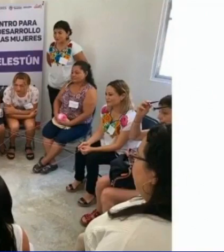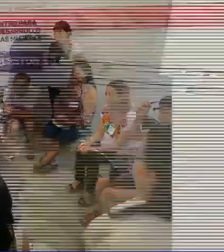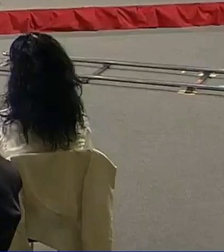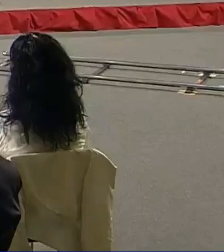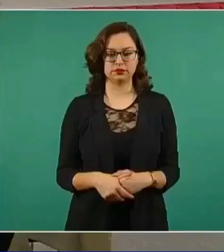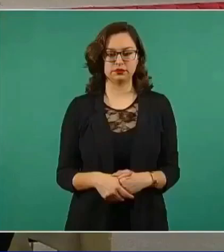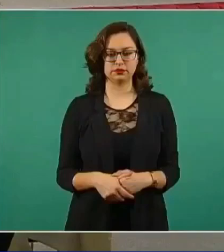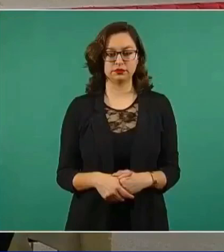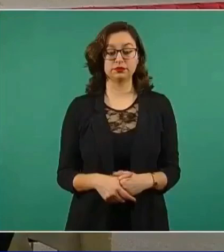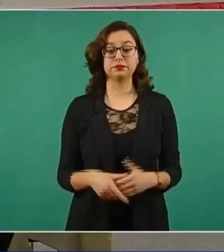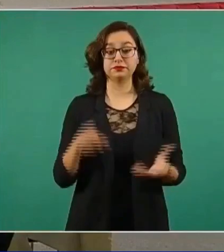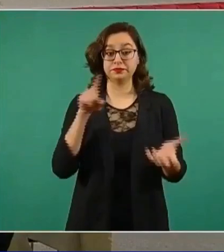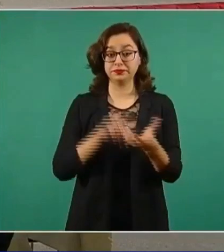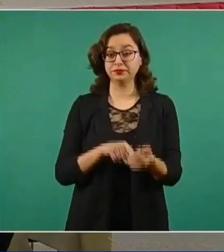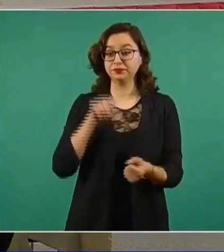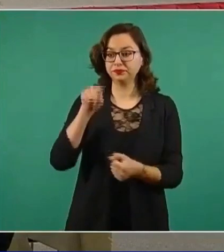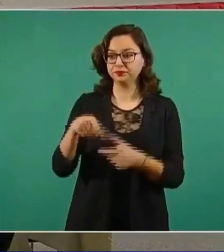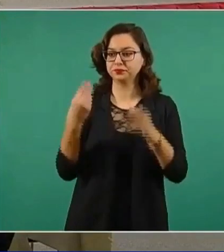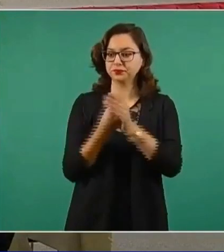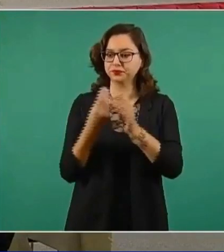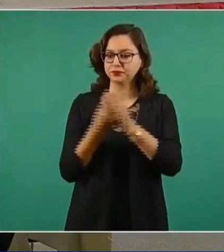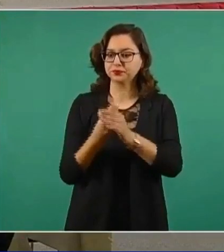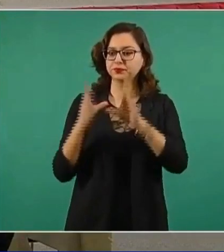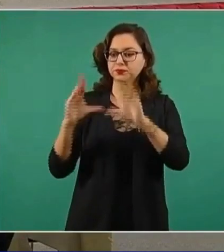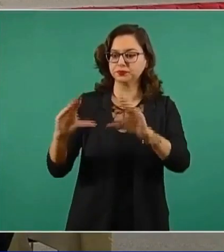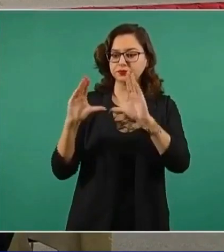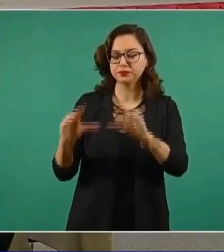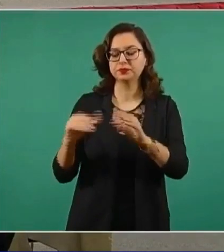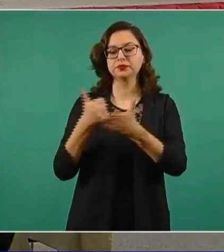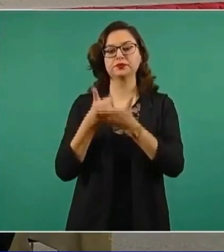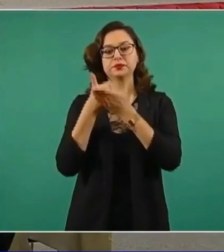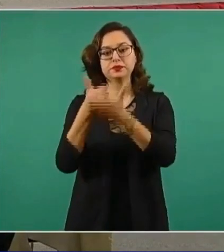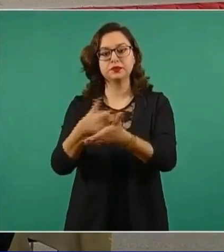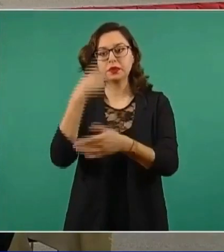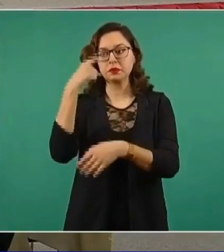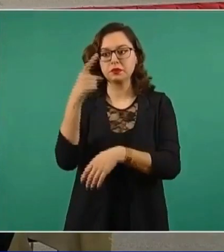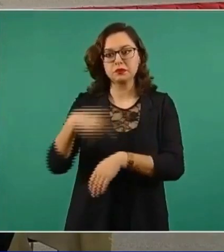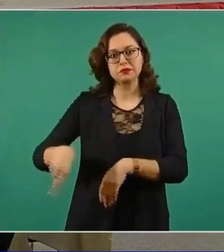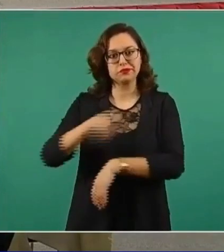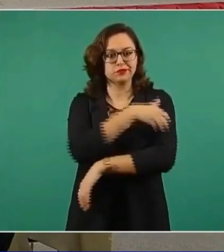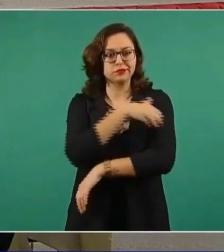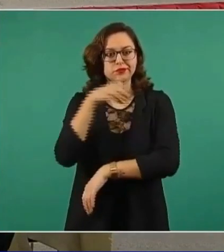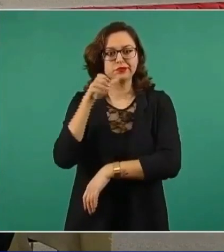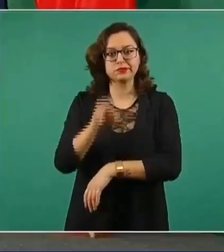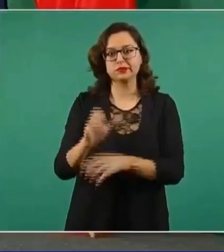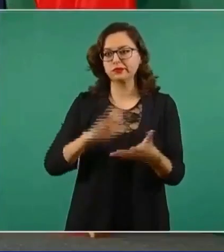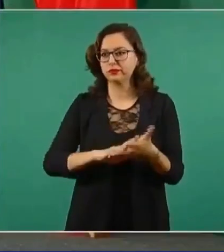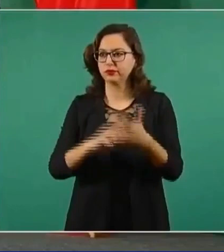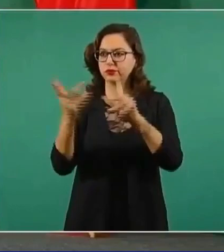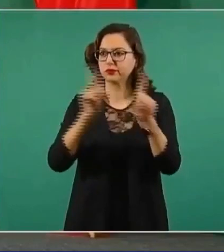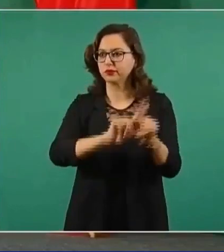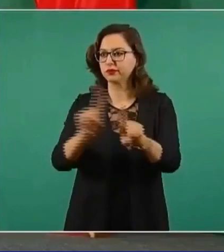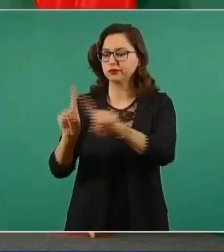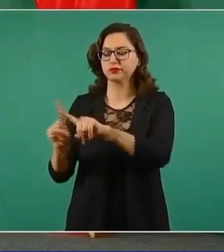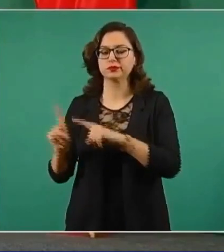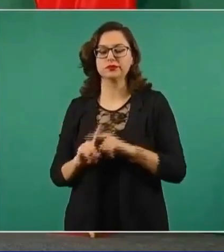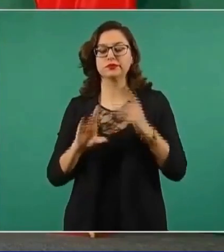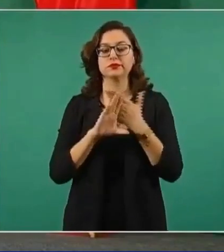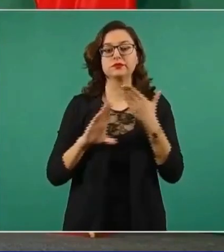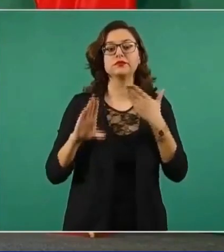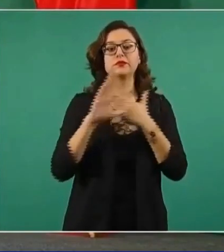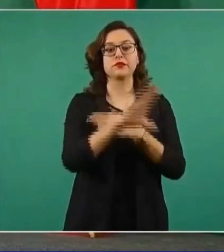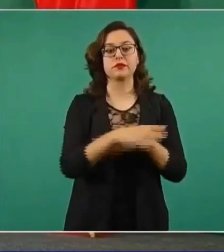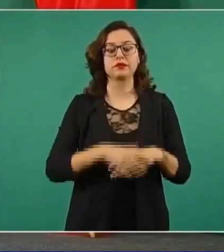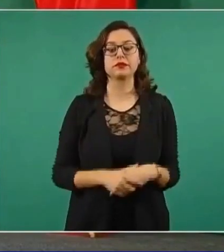los casos de violencia. Como usted nos ha reiterado, presidente, hay que escuchar a la gente y hay